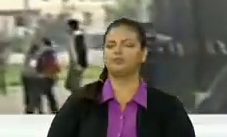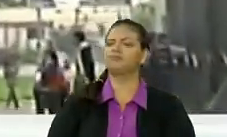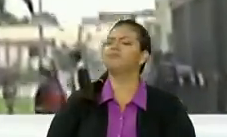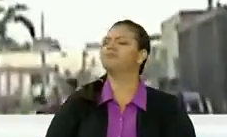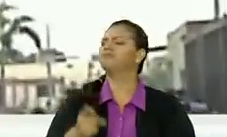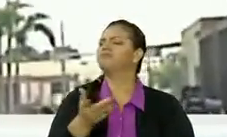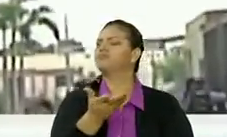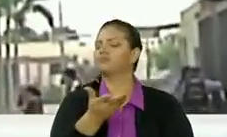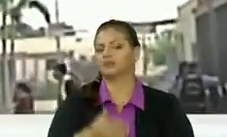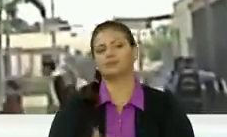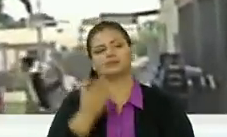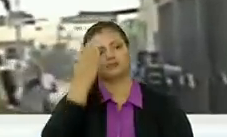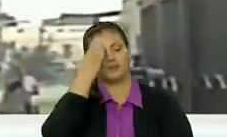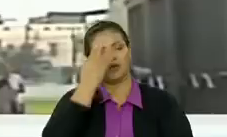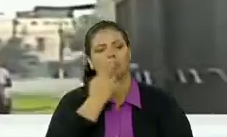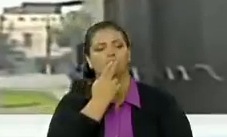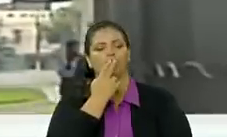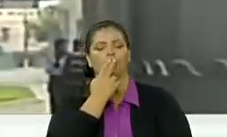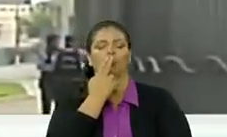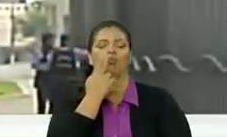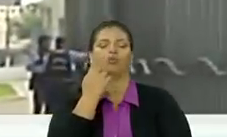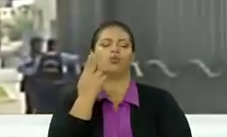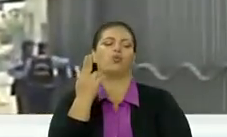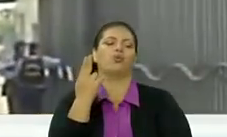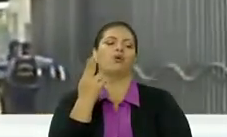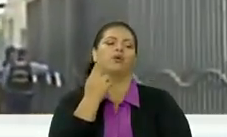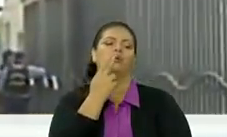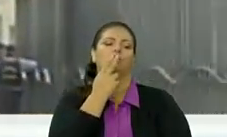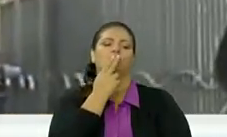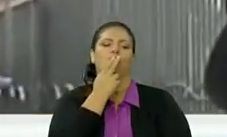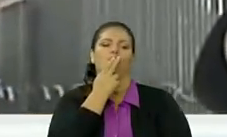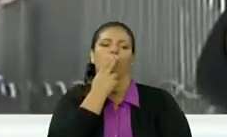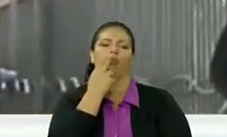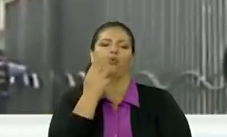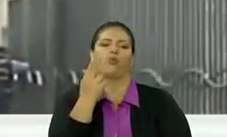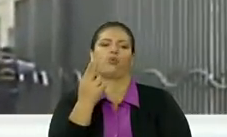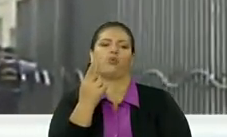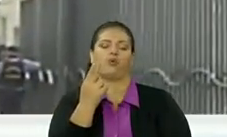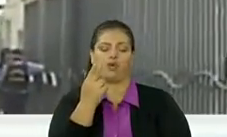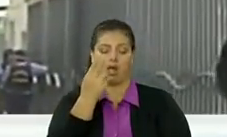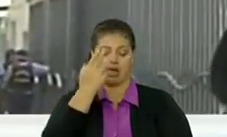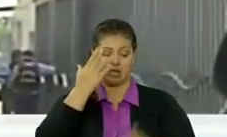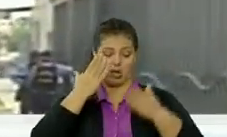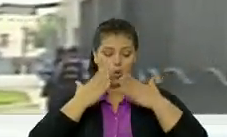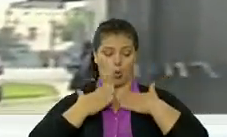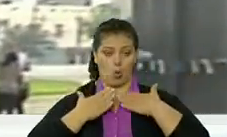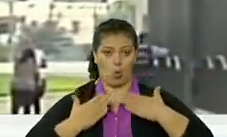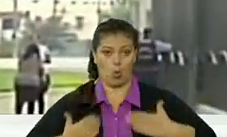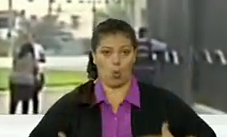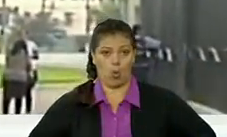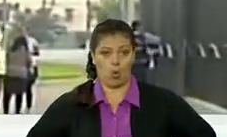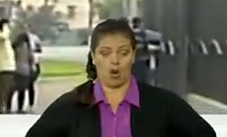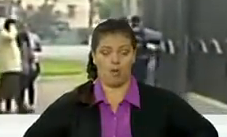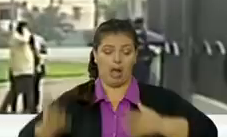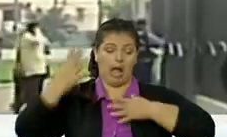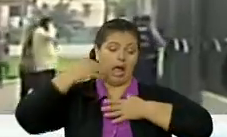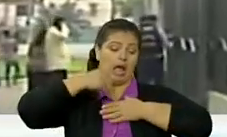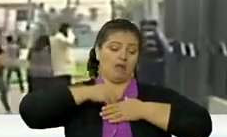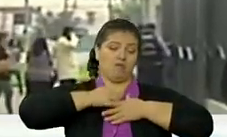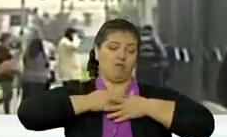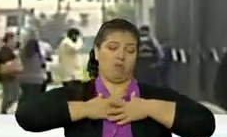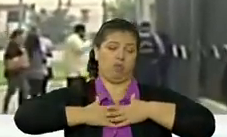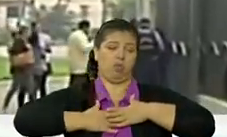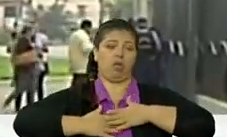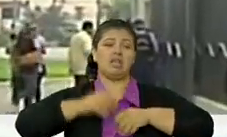consumo de cigarrillo afecta a toda la población. Vemos que los muchachos empiezan a fumar ya desde edades